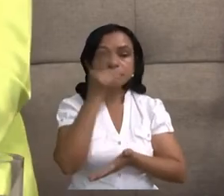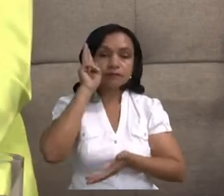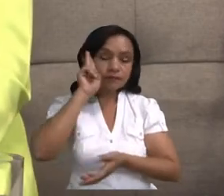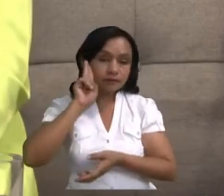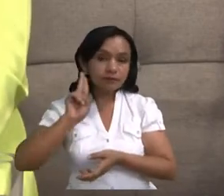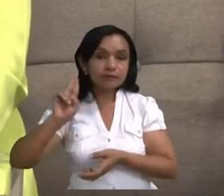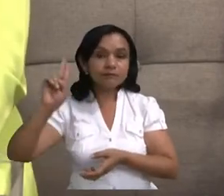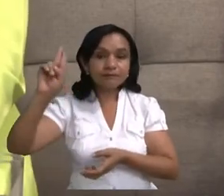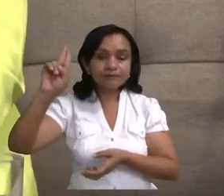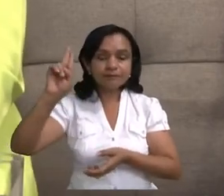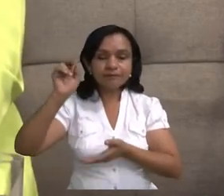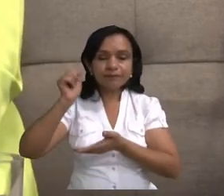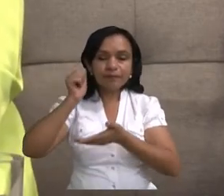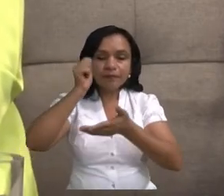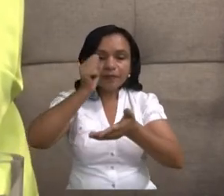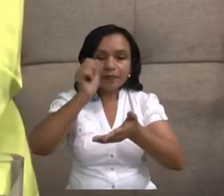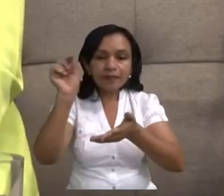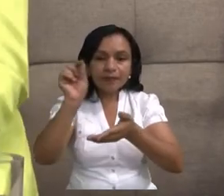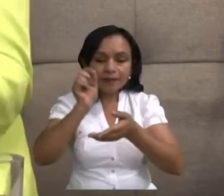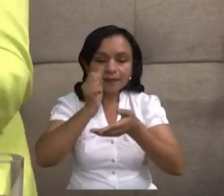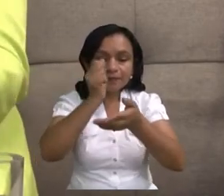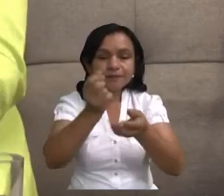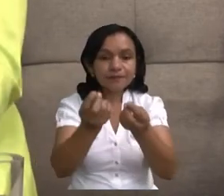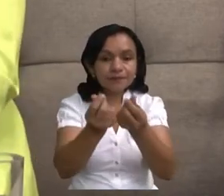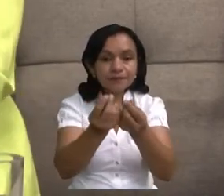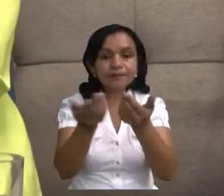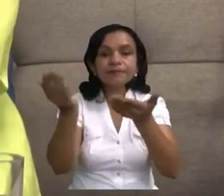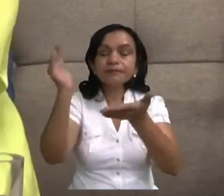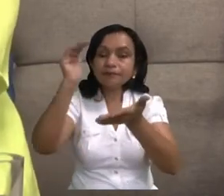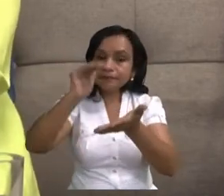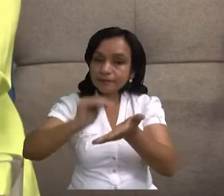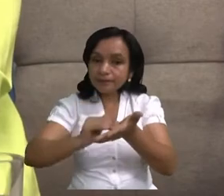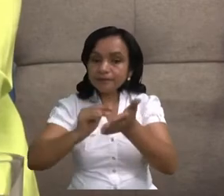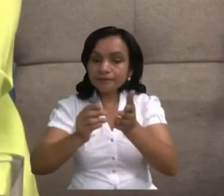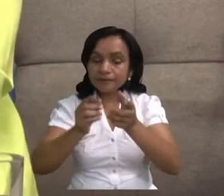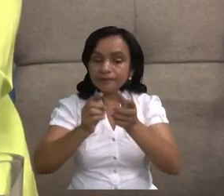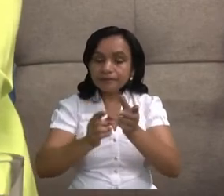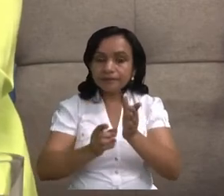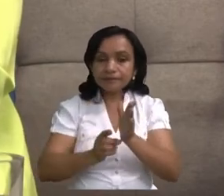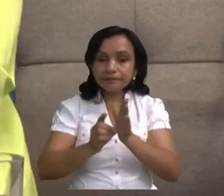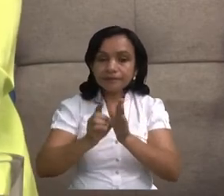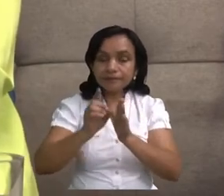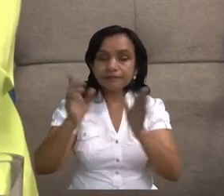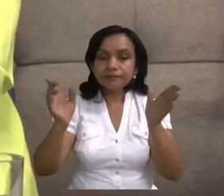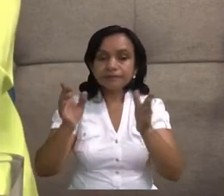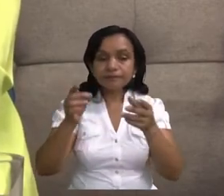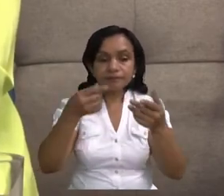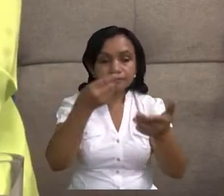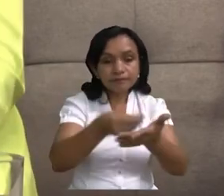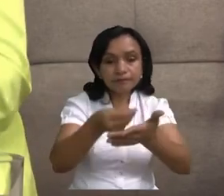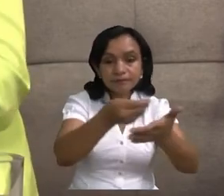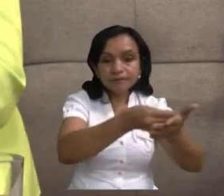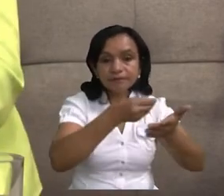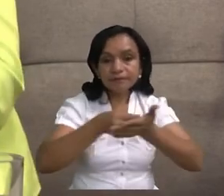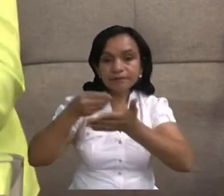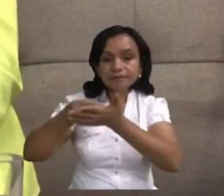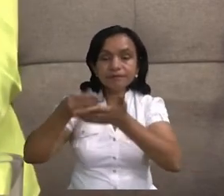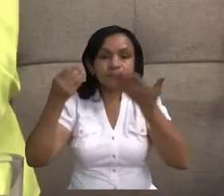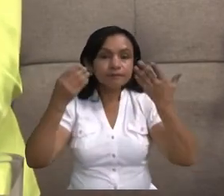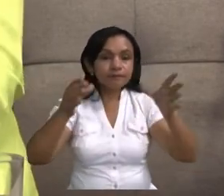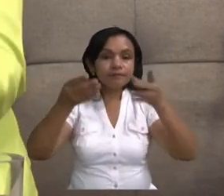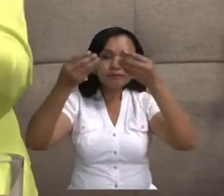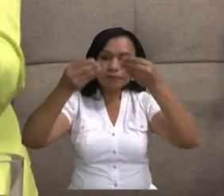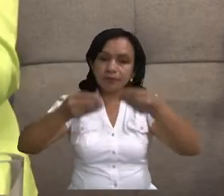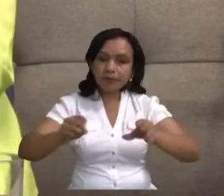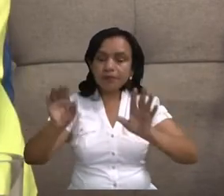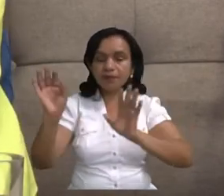pequeñas inversiones para ir restituyendo esos equipos que hemos perdido, y